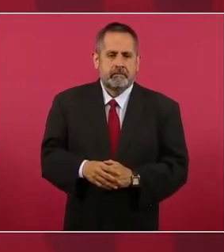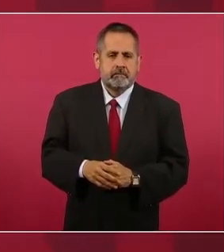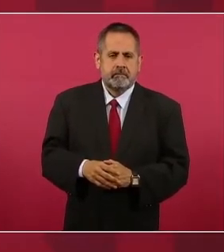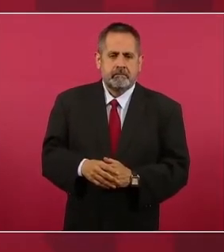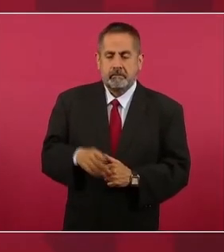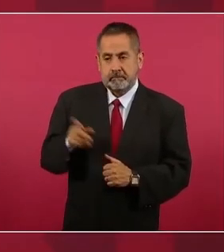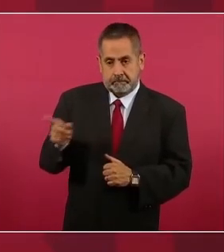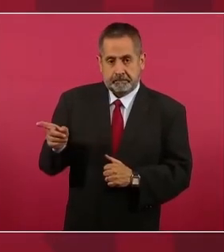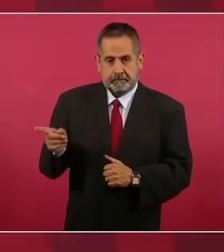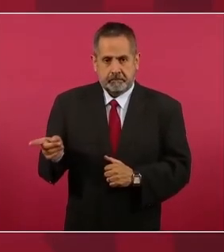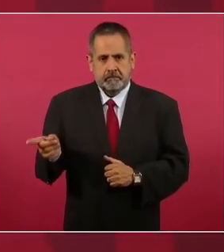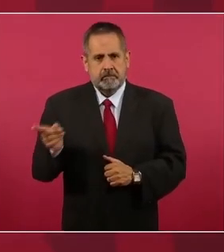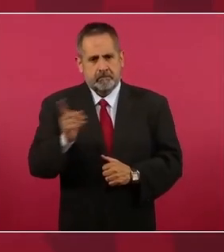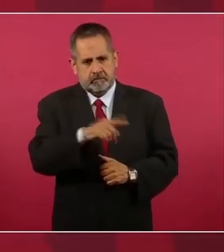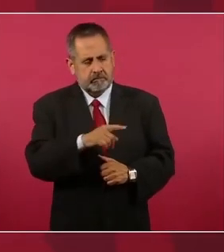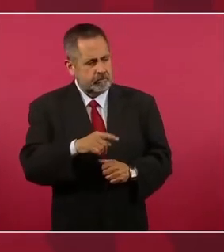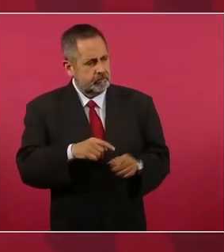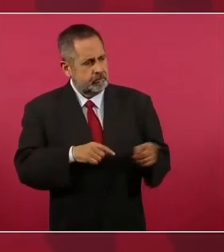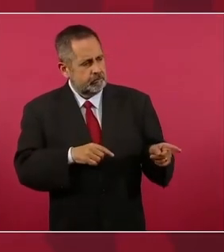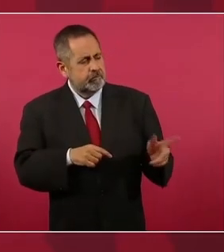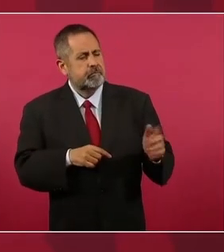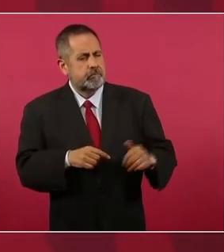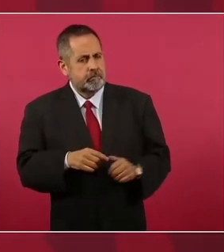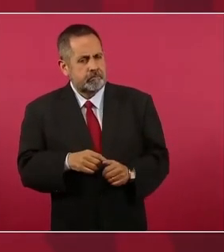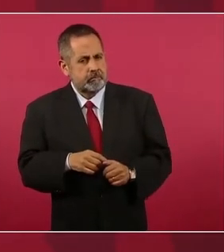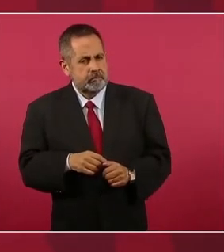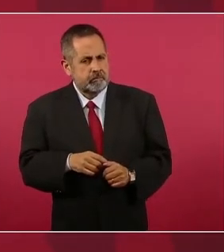Y le dice el simpatizante nuestro,